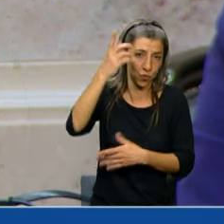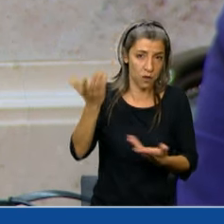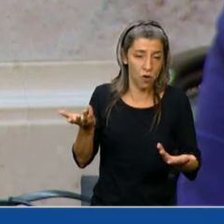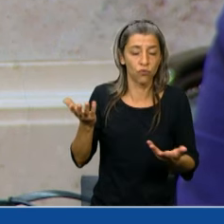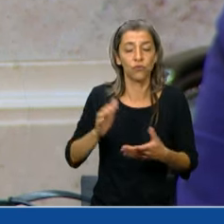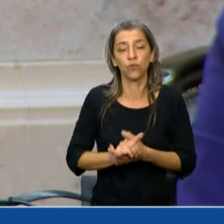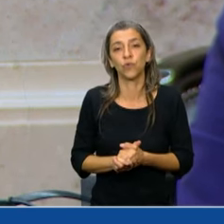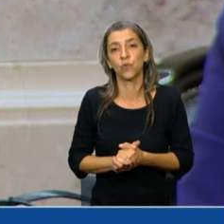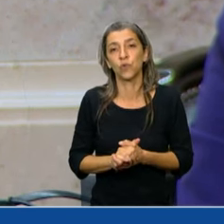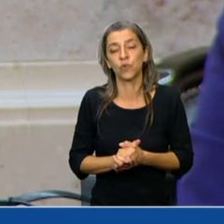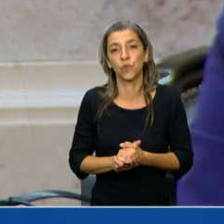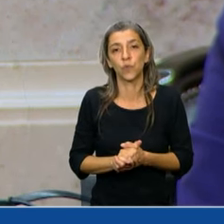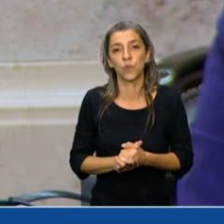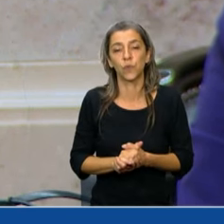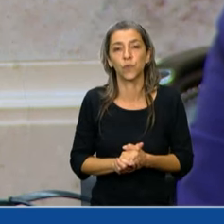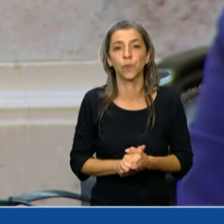Unidos